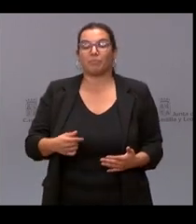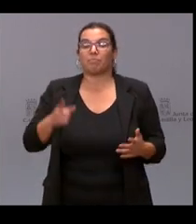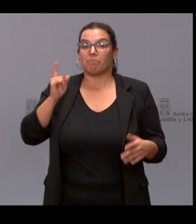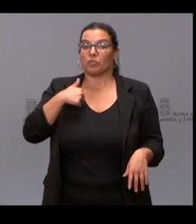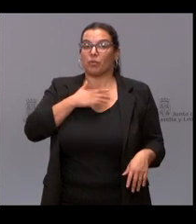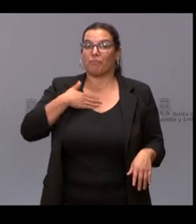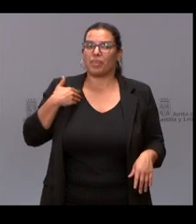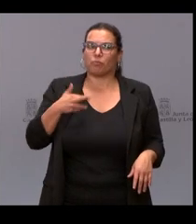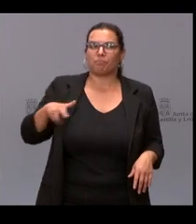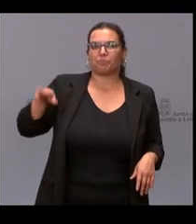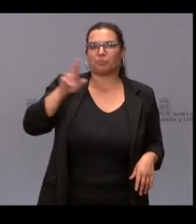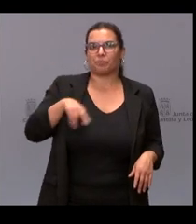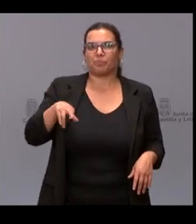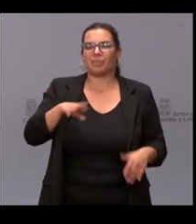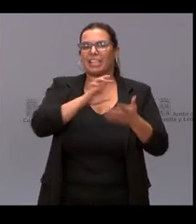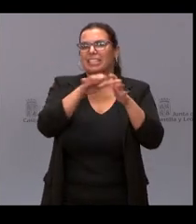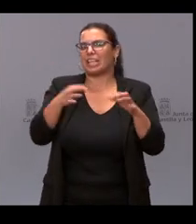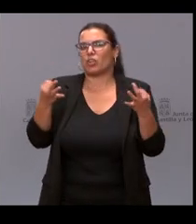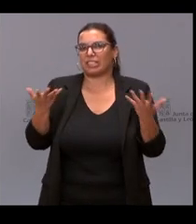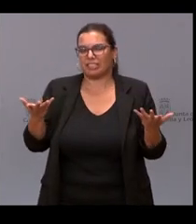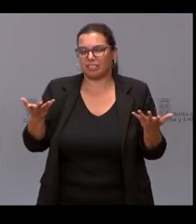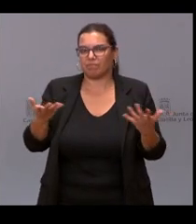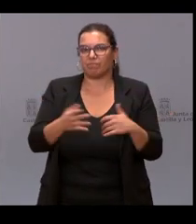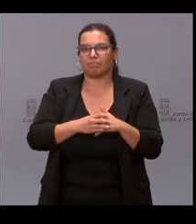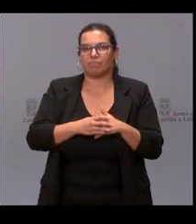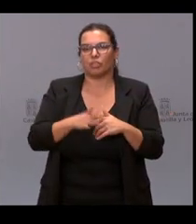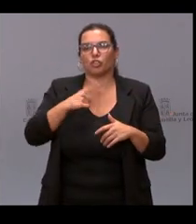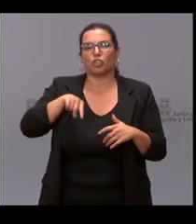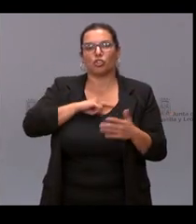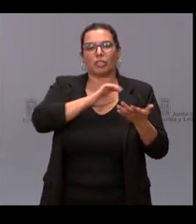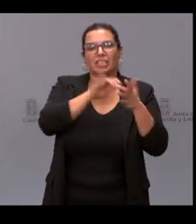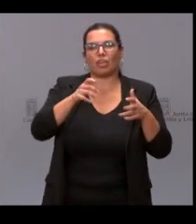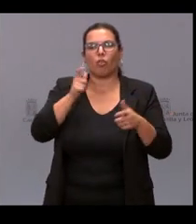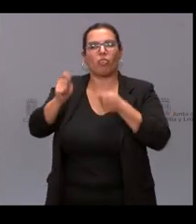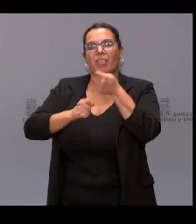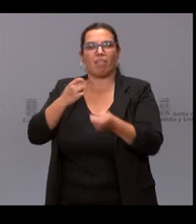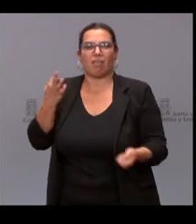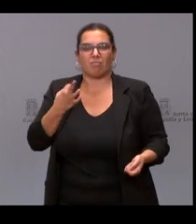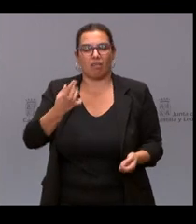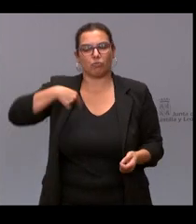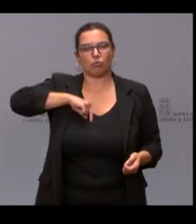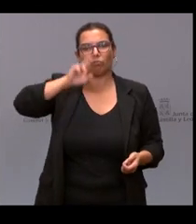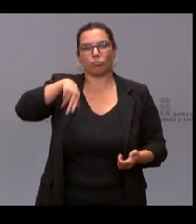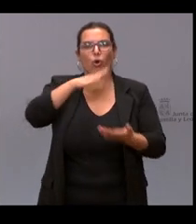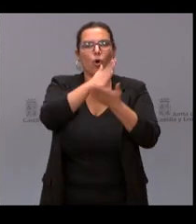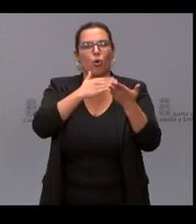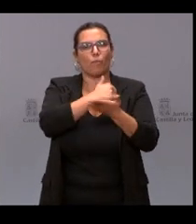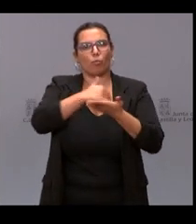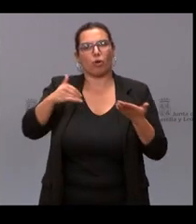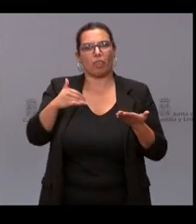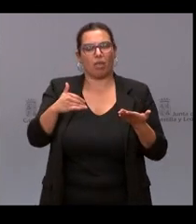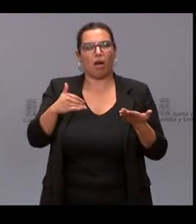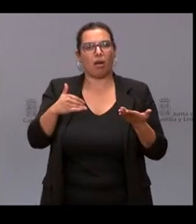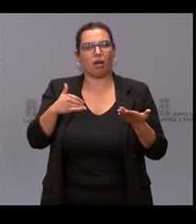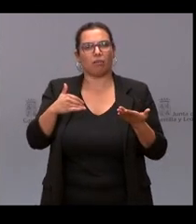que es Castilla y León y en lo que aportamos desde Castilla y León. Somos una comunidad autónoma con